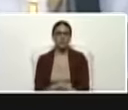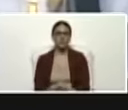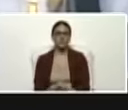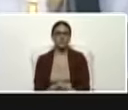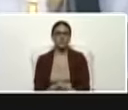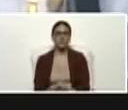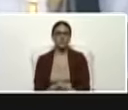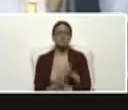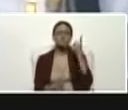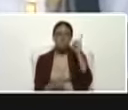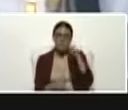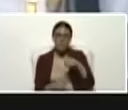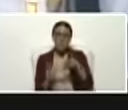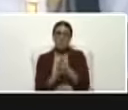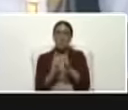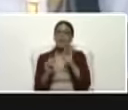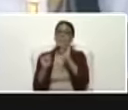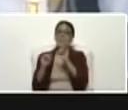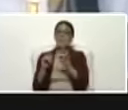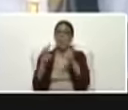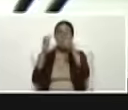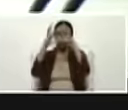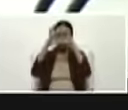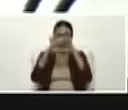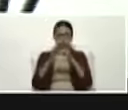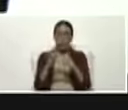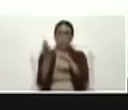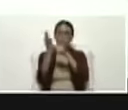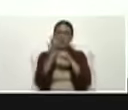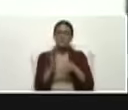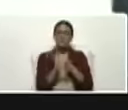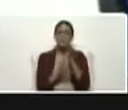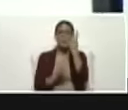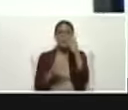Están los escudos de los cuatro componentes y la milicia.